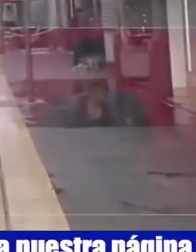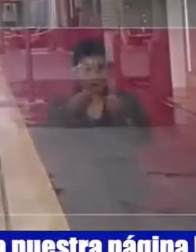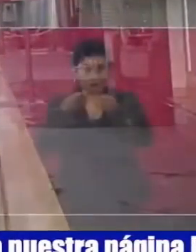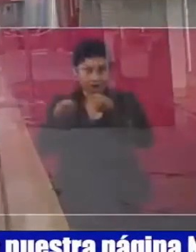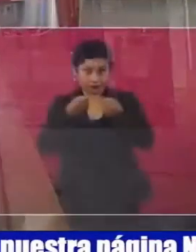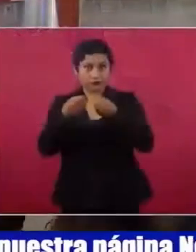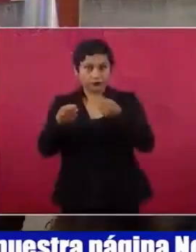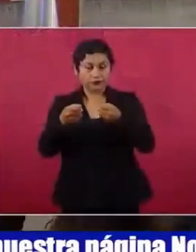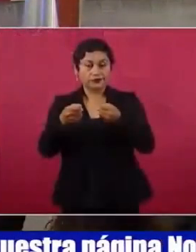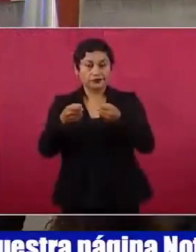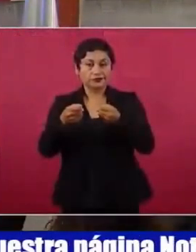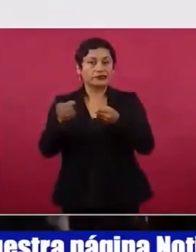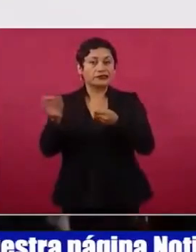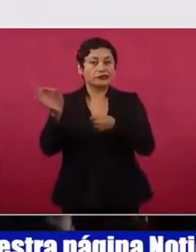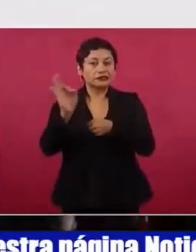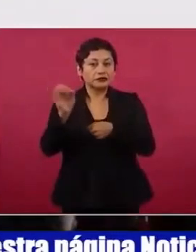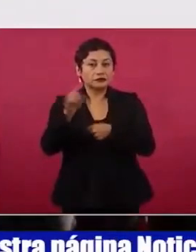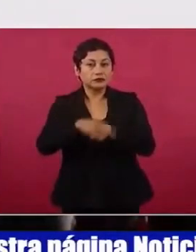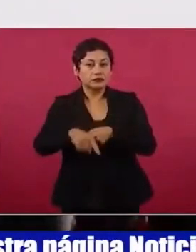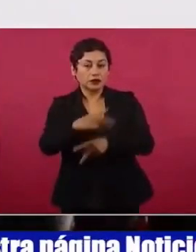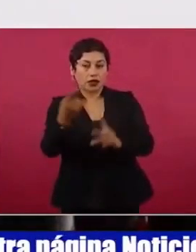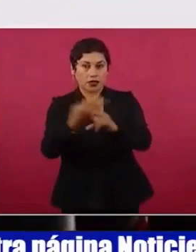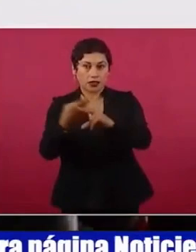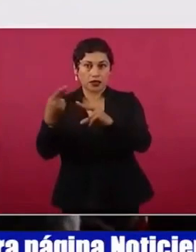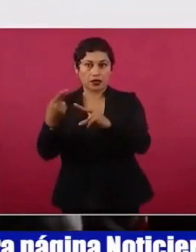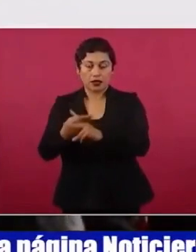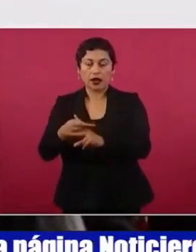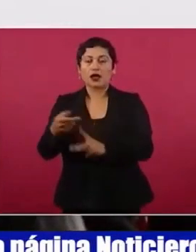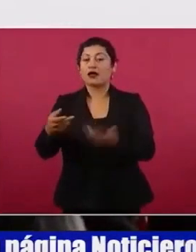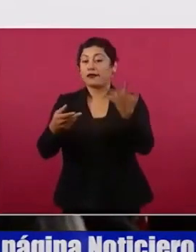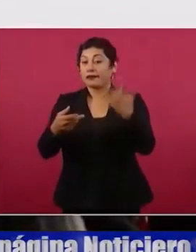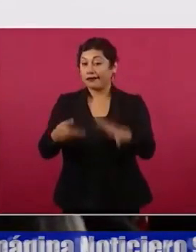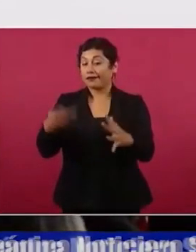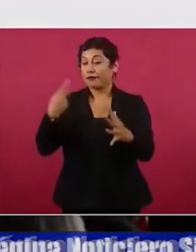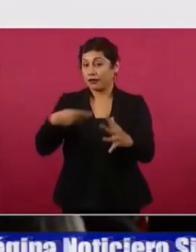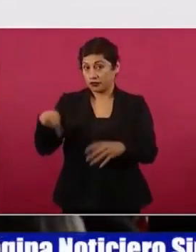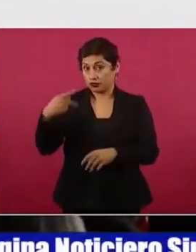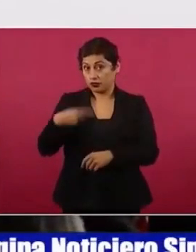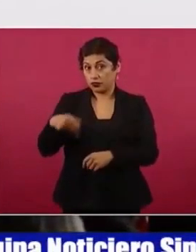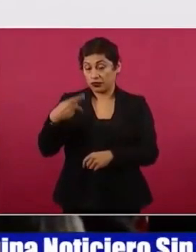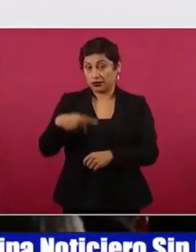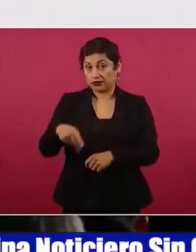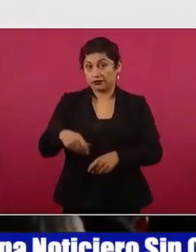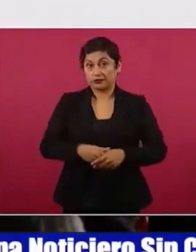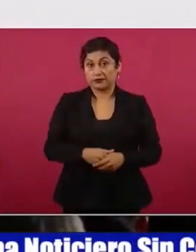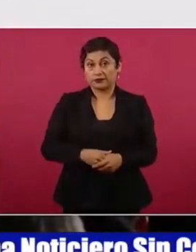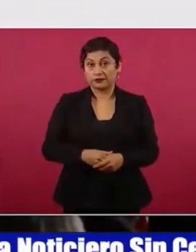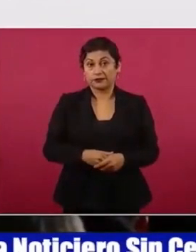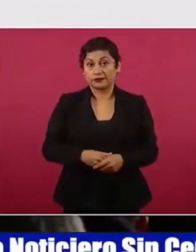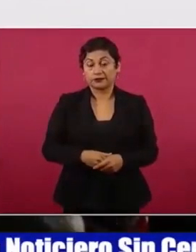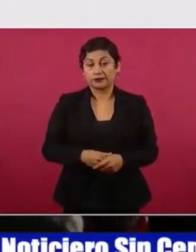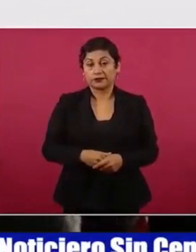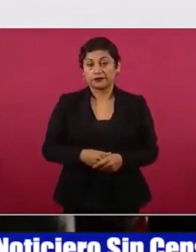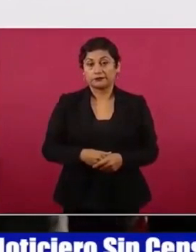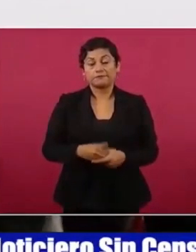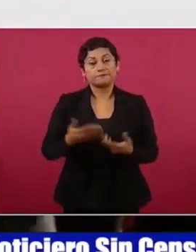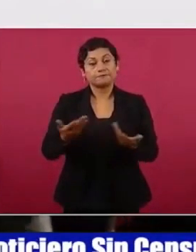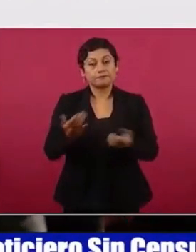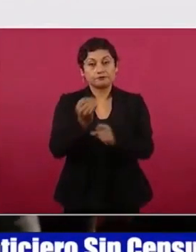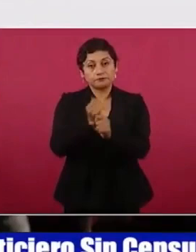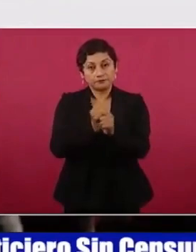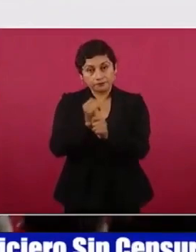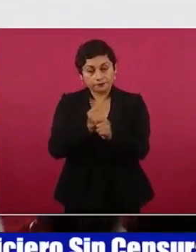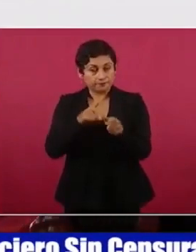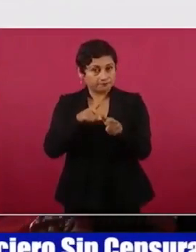con los casos de la compañera Lourdes Maldonado, el compañero